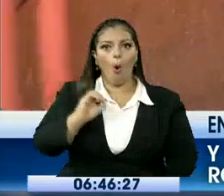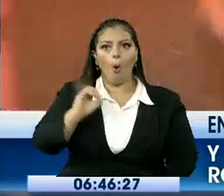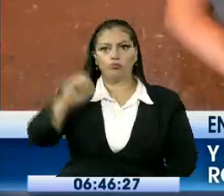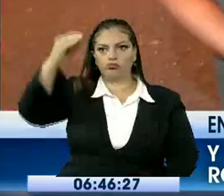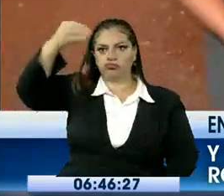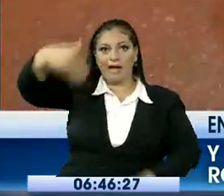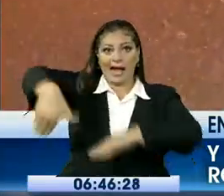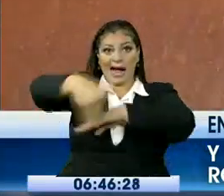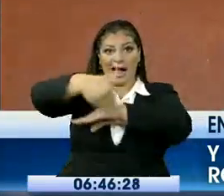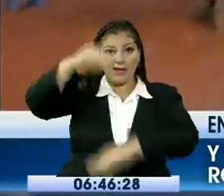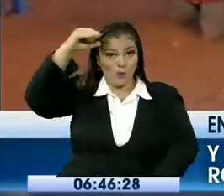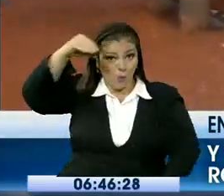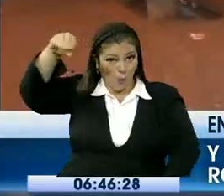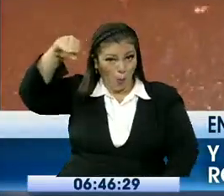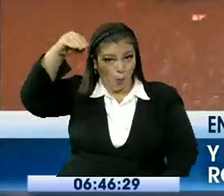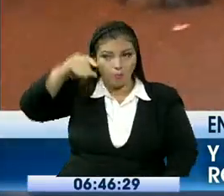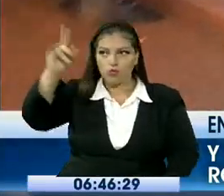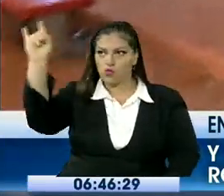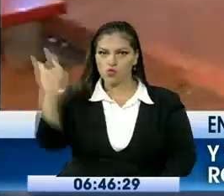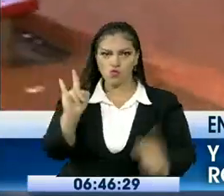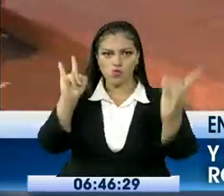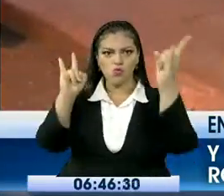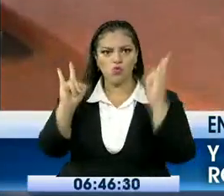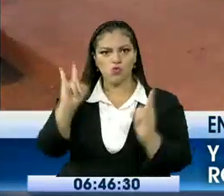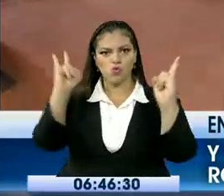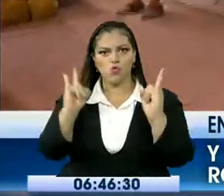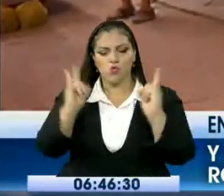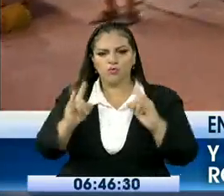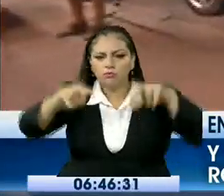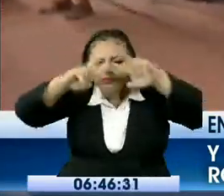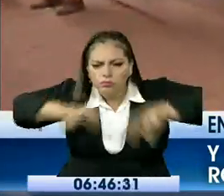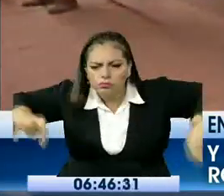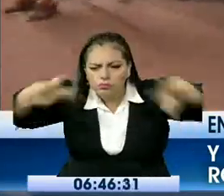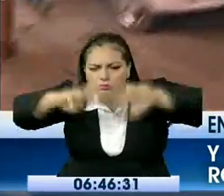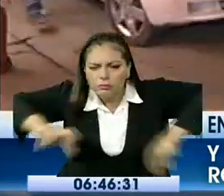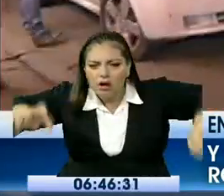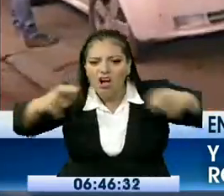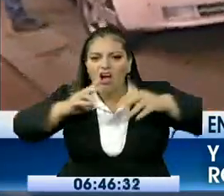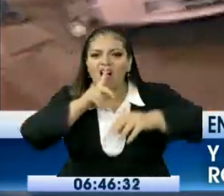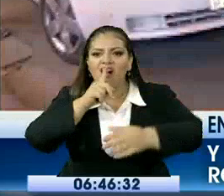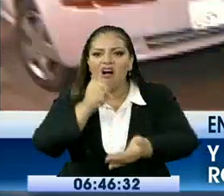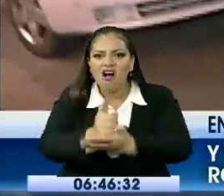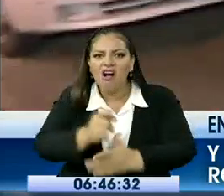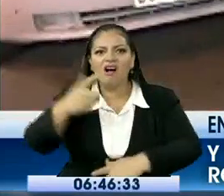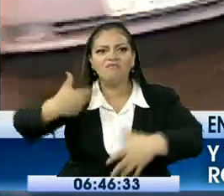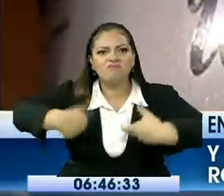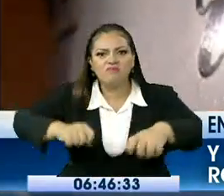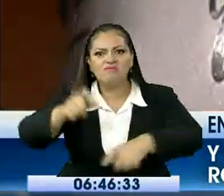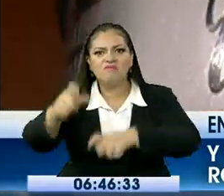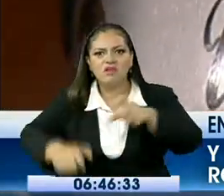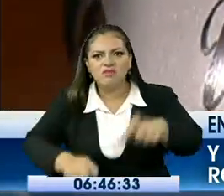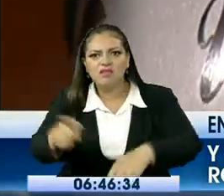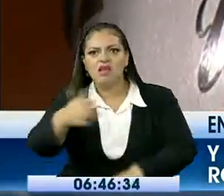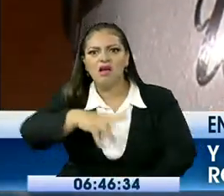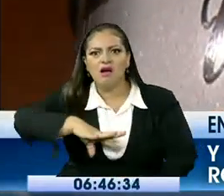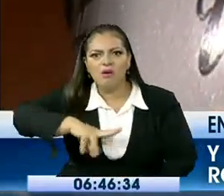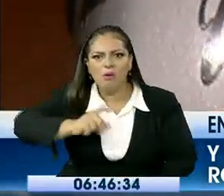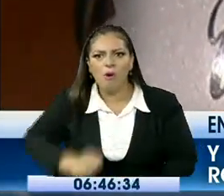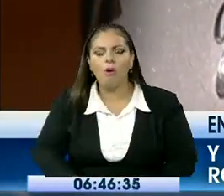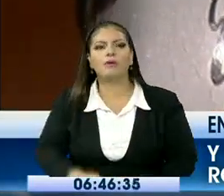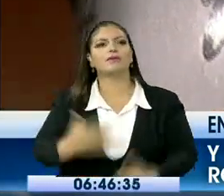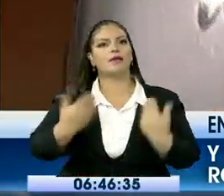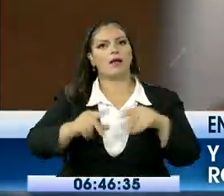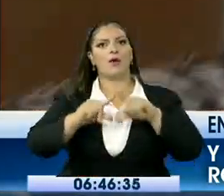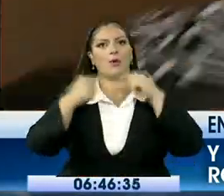las motocicletas con las características de los ciudadanos, y se procedió a realizar el operativo con todo el personal del